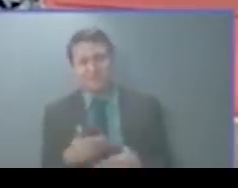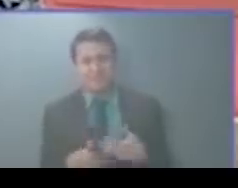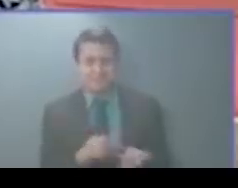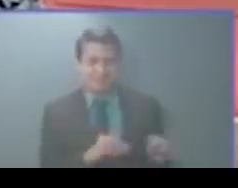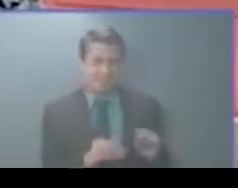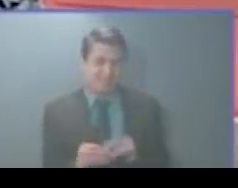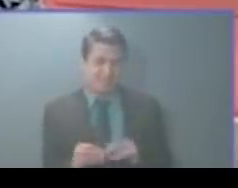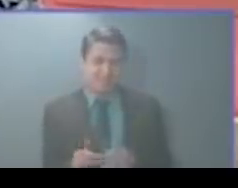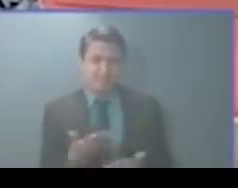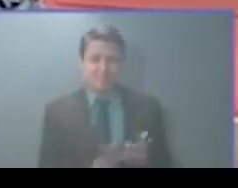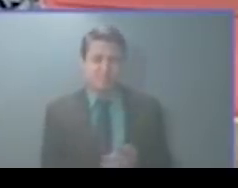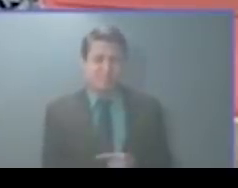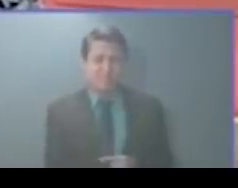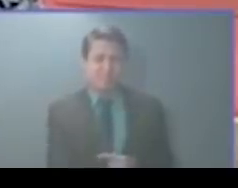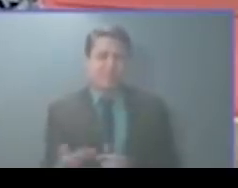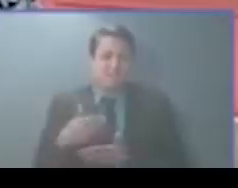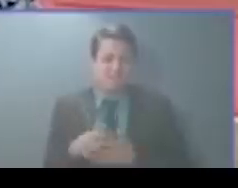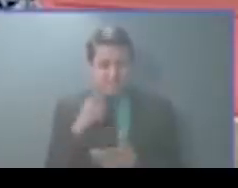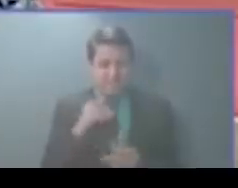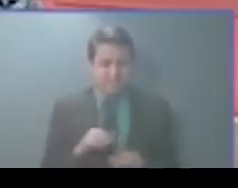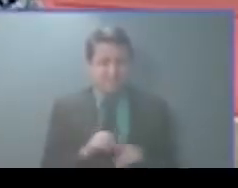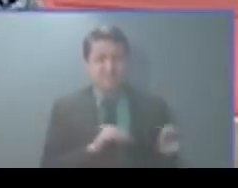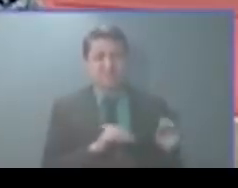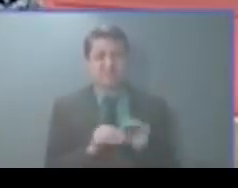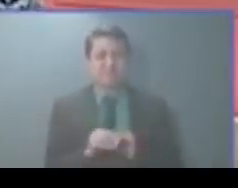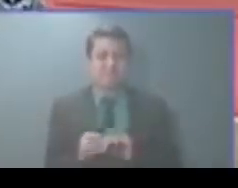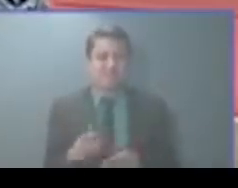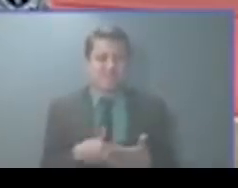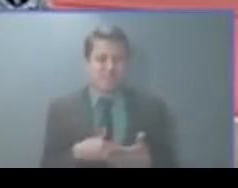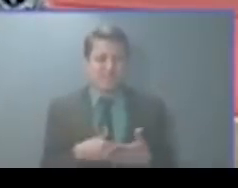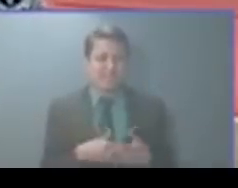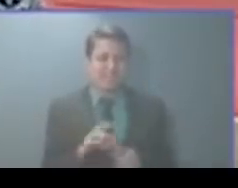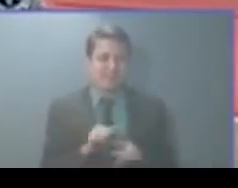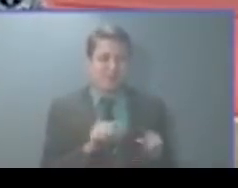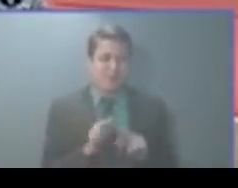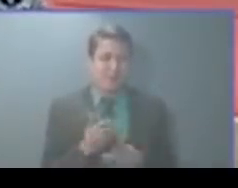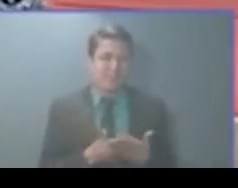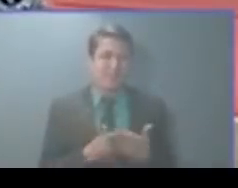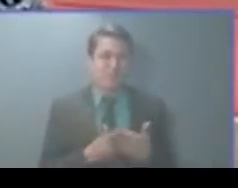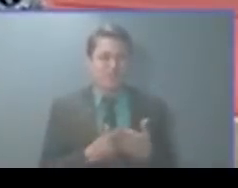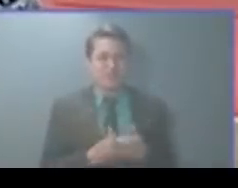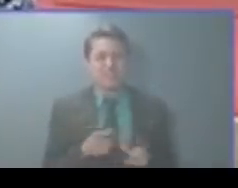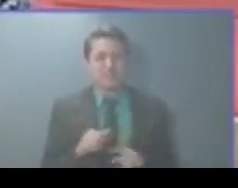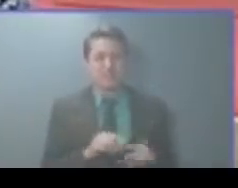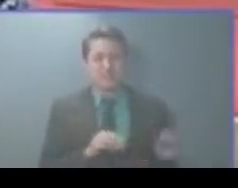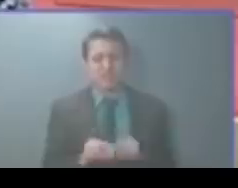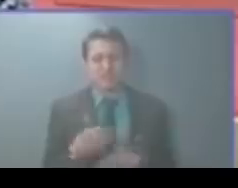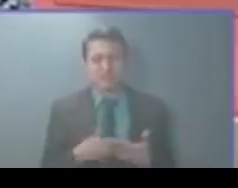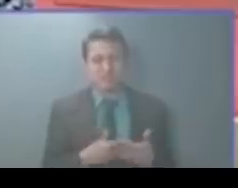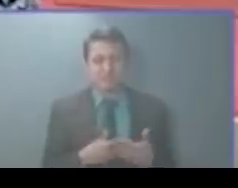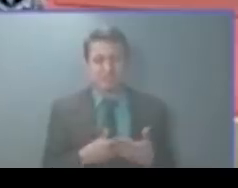ese marco es que nosotros nos regimos. De igual manera, no estamos ante